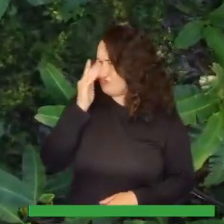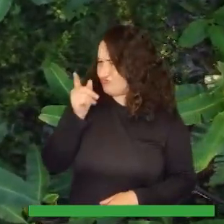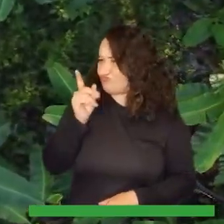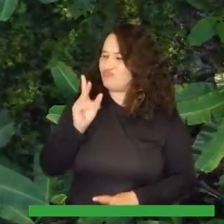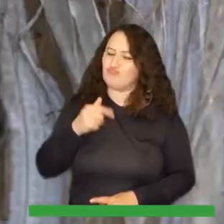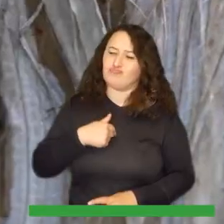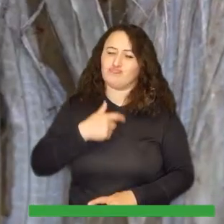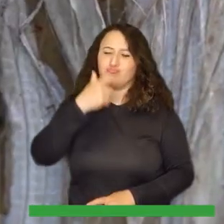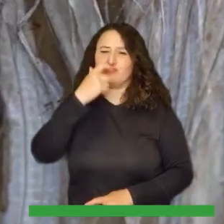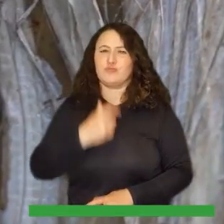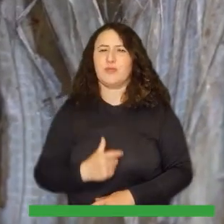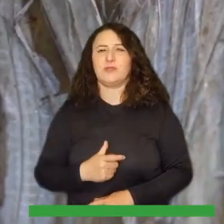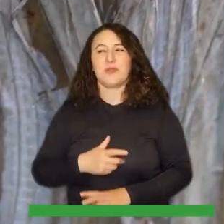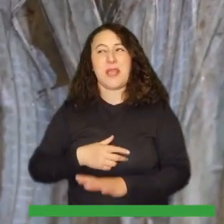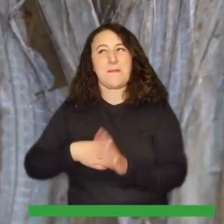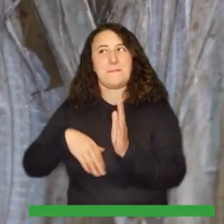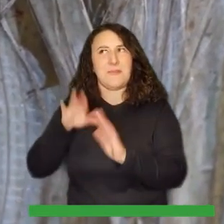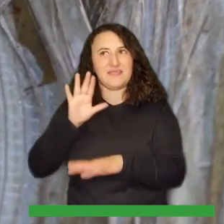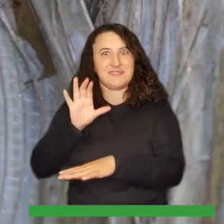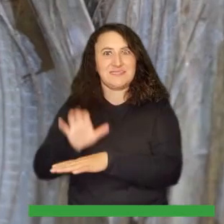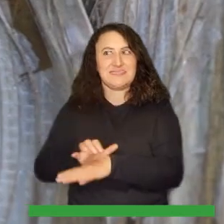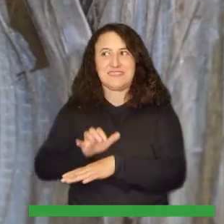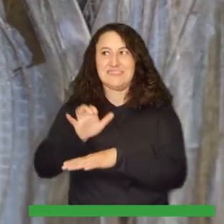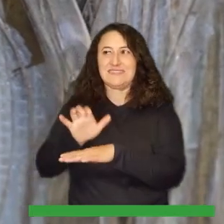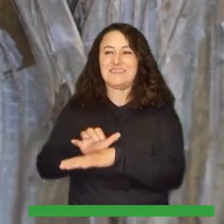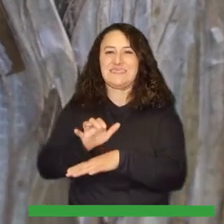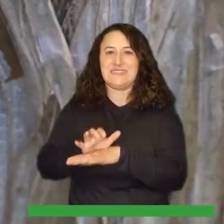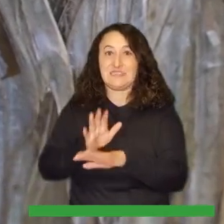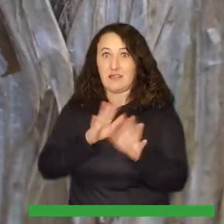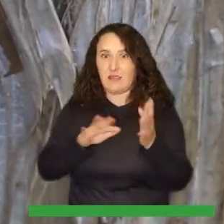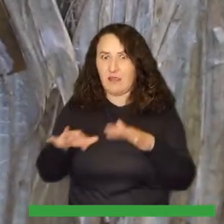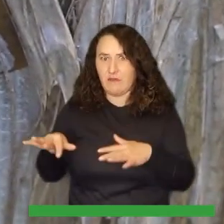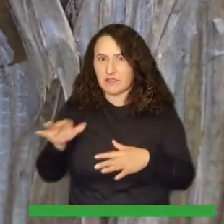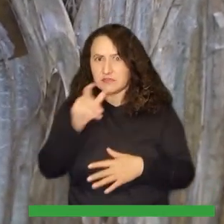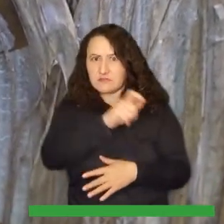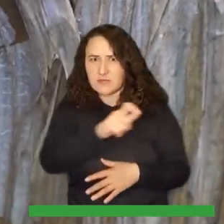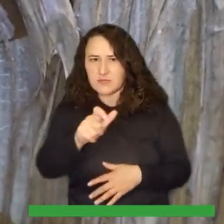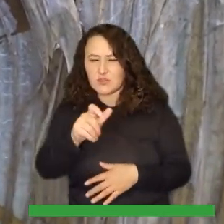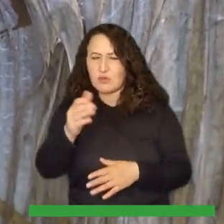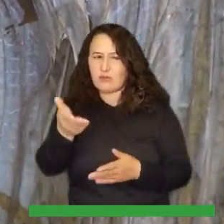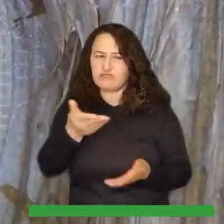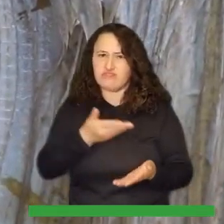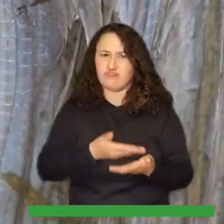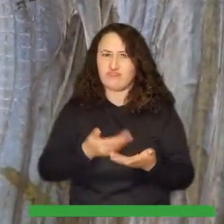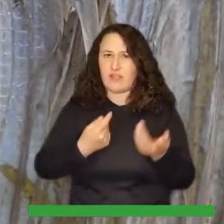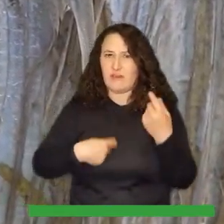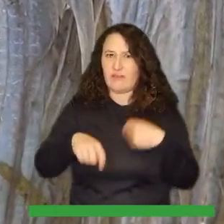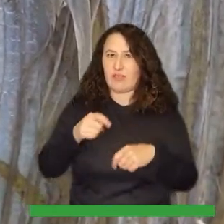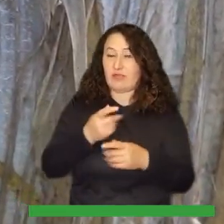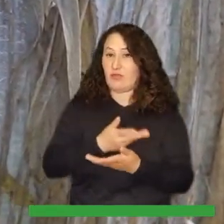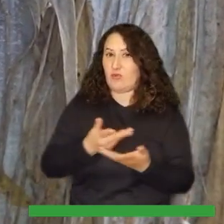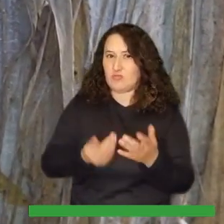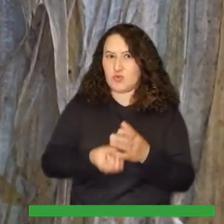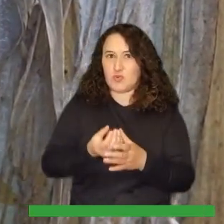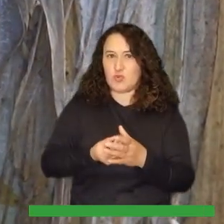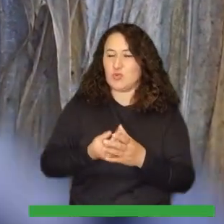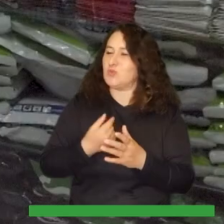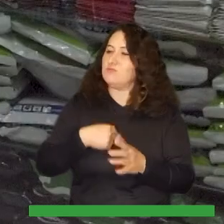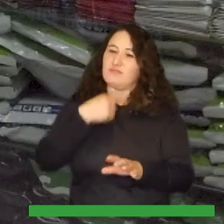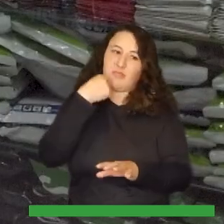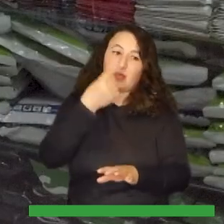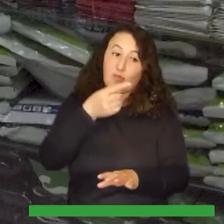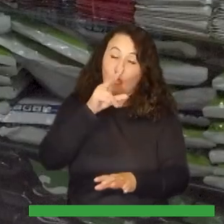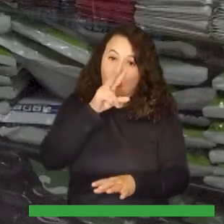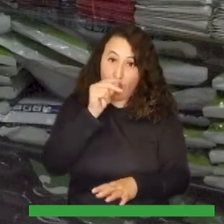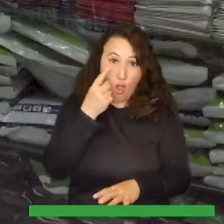de las personas que más lo molesto, porque a veces viene gente a ofrecernos productos, pero yo lo primero que les digo es,